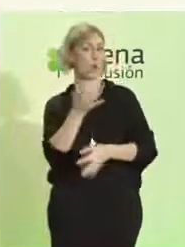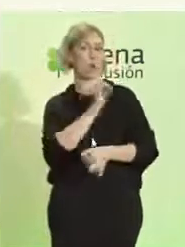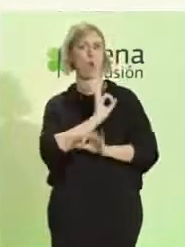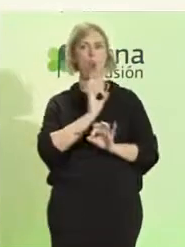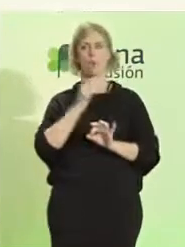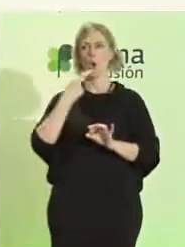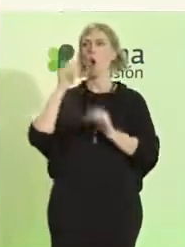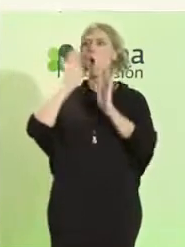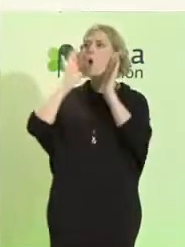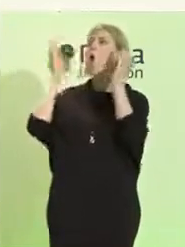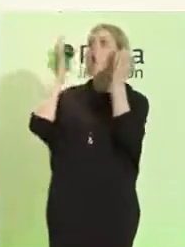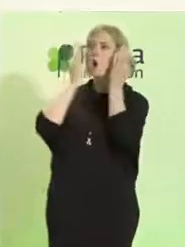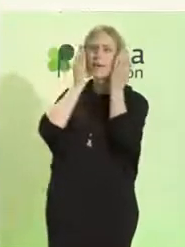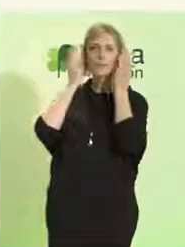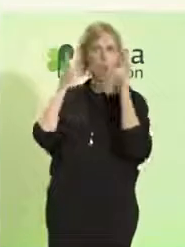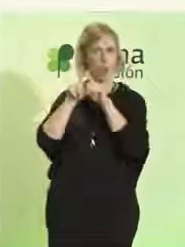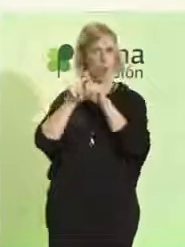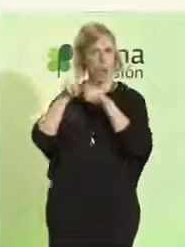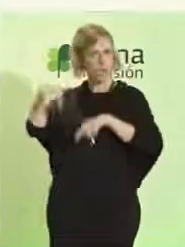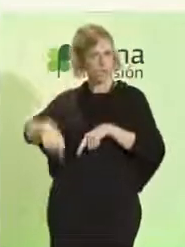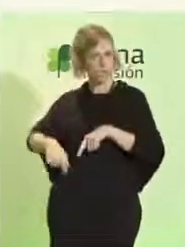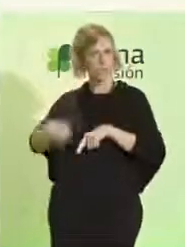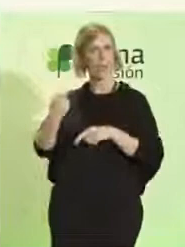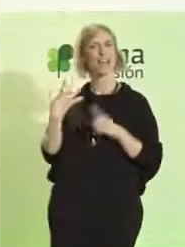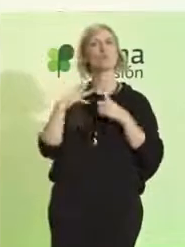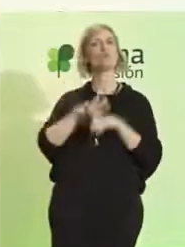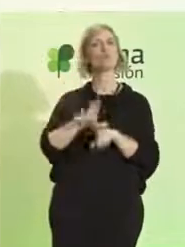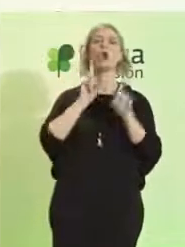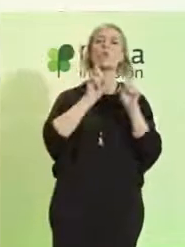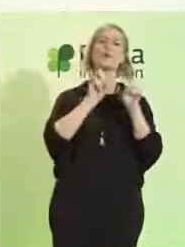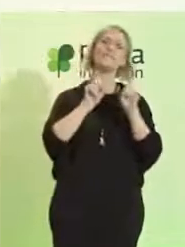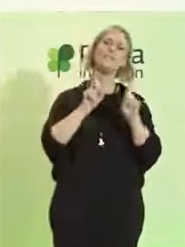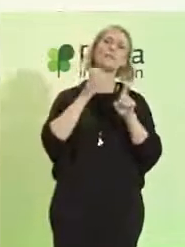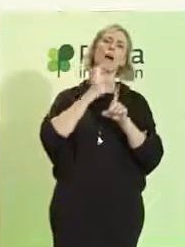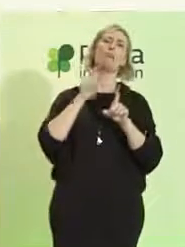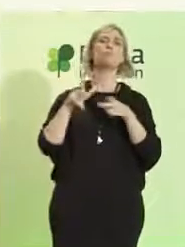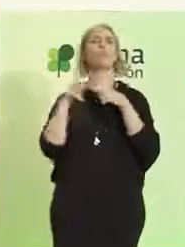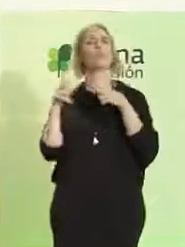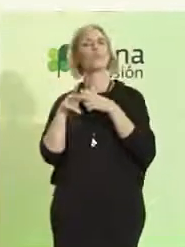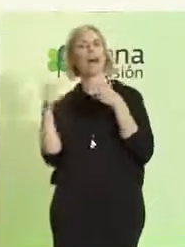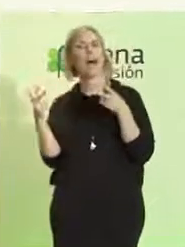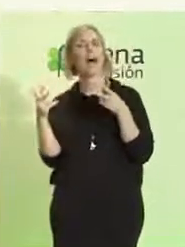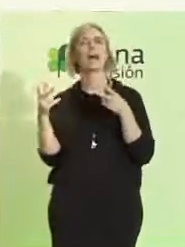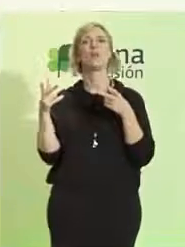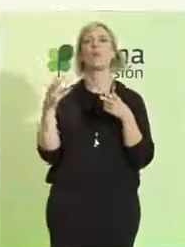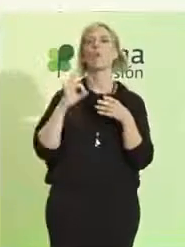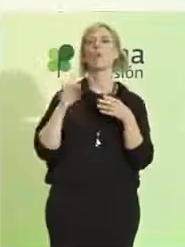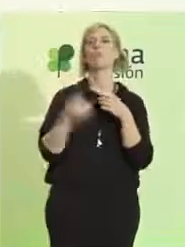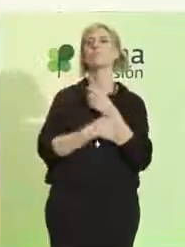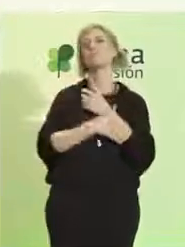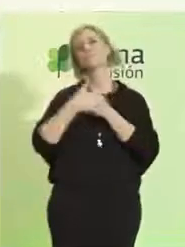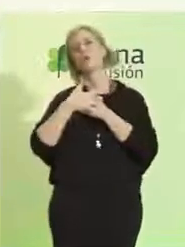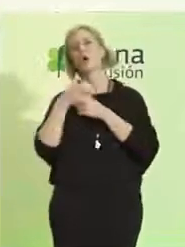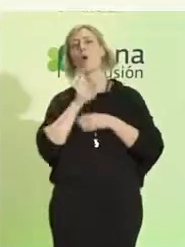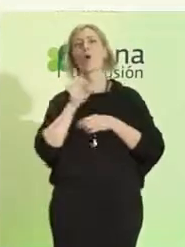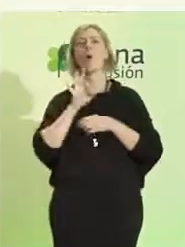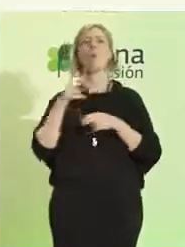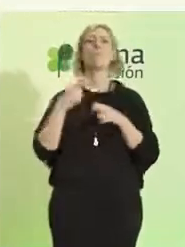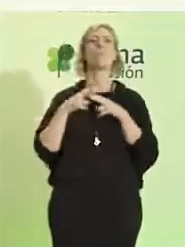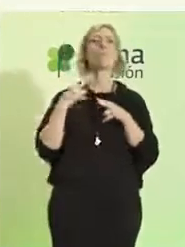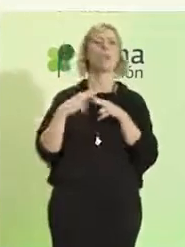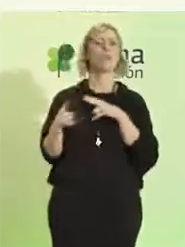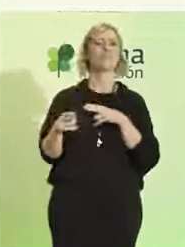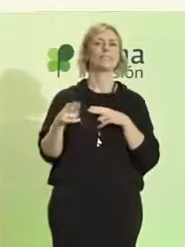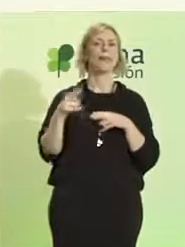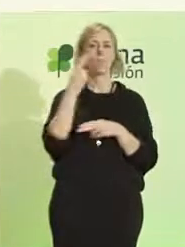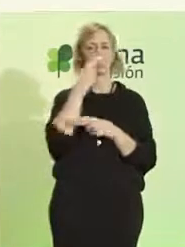congresos directamente donde se teoriza sobre inclusión educativa, inclusión social, segregación, políticas públicas, ya utilizamos palabras que damos por hecho que